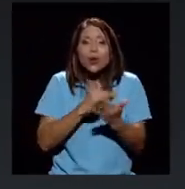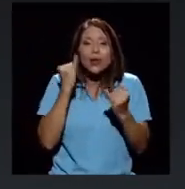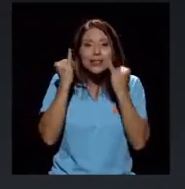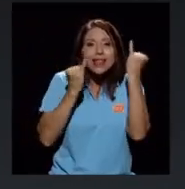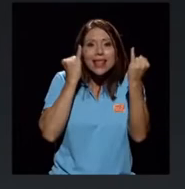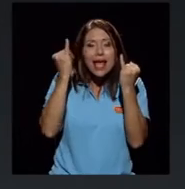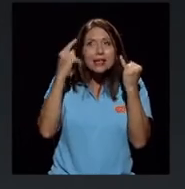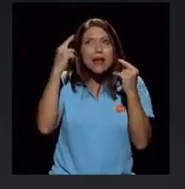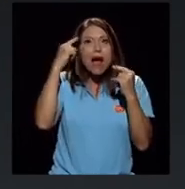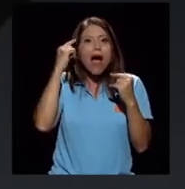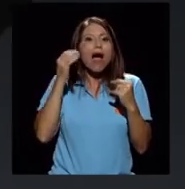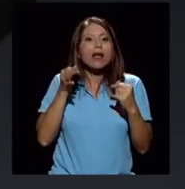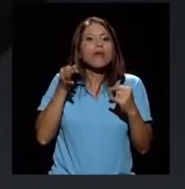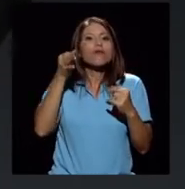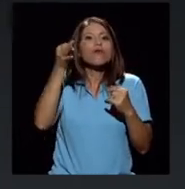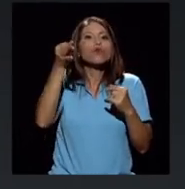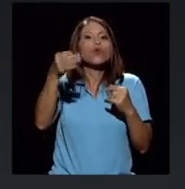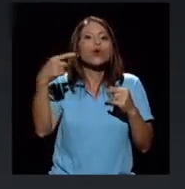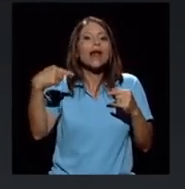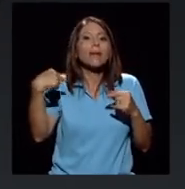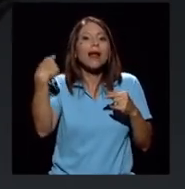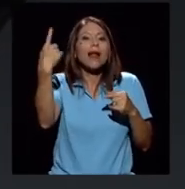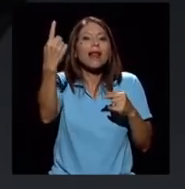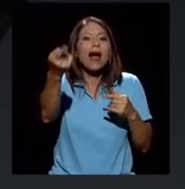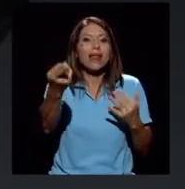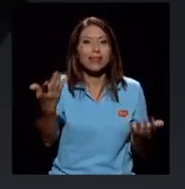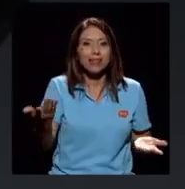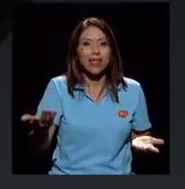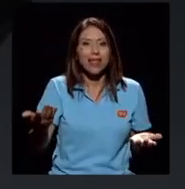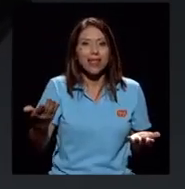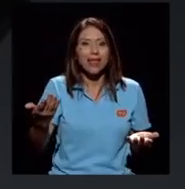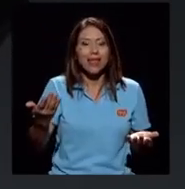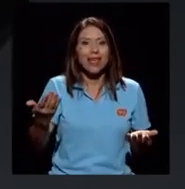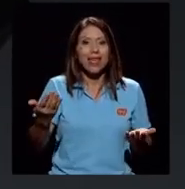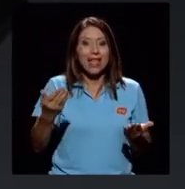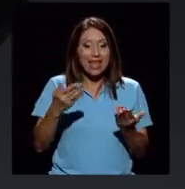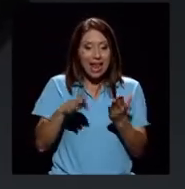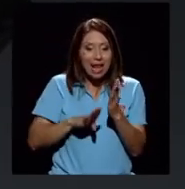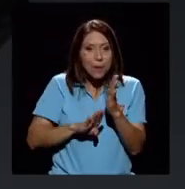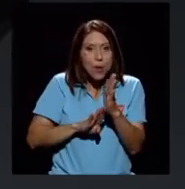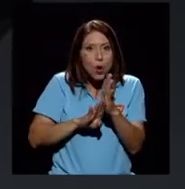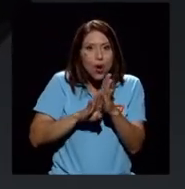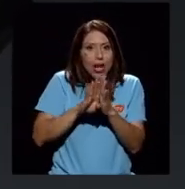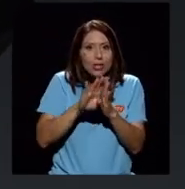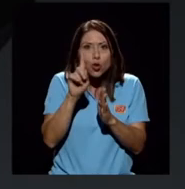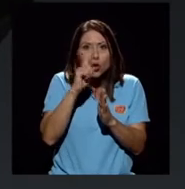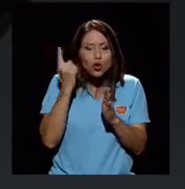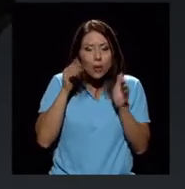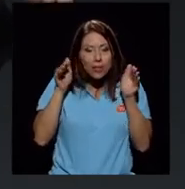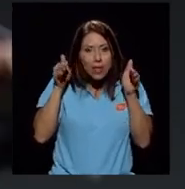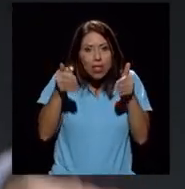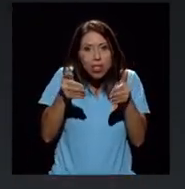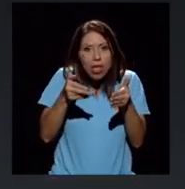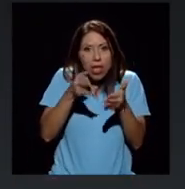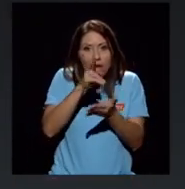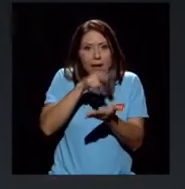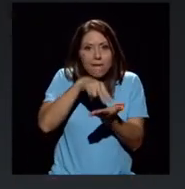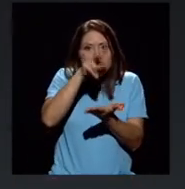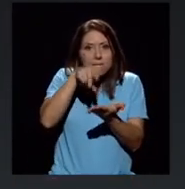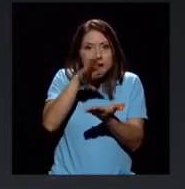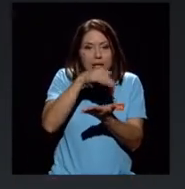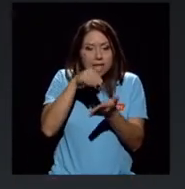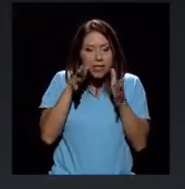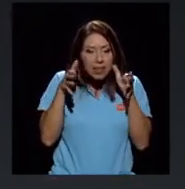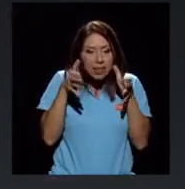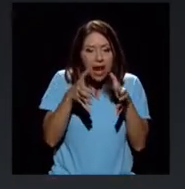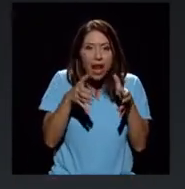para adelante que el progreso venía no cerrándose en el vallecito central sino yendo a buscar por camino de